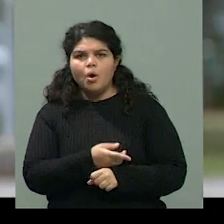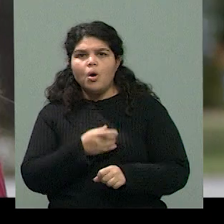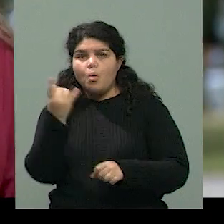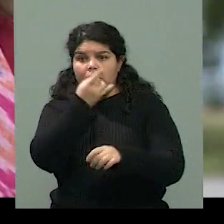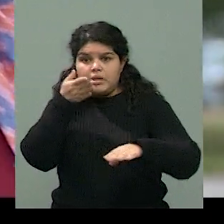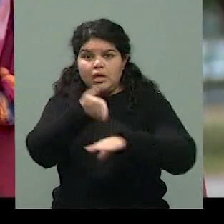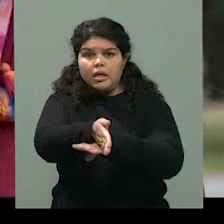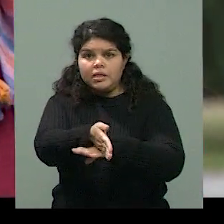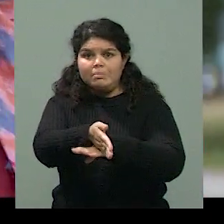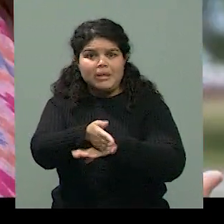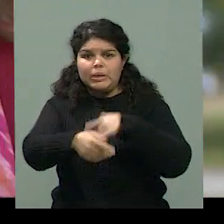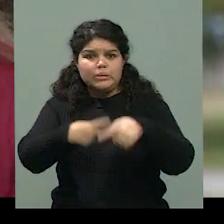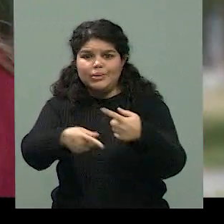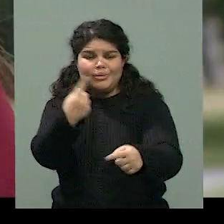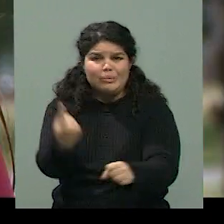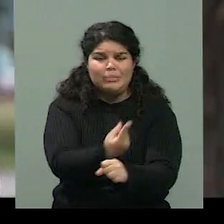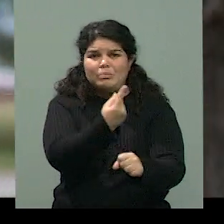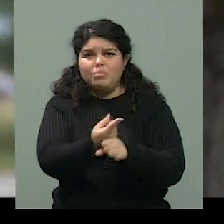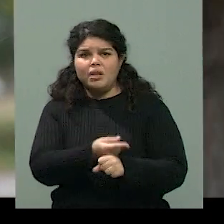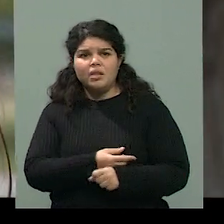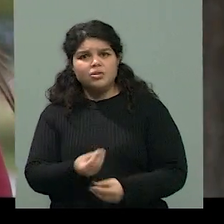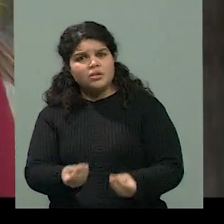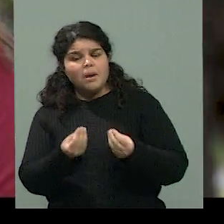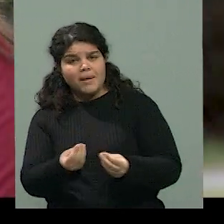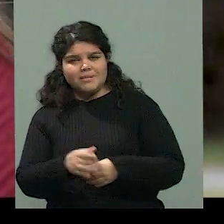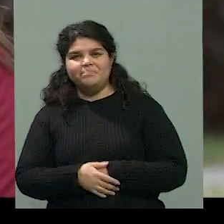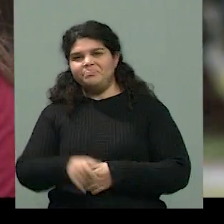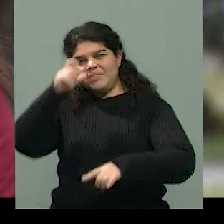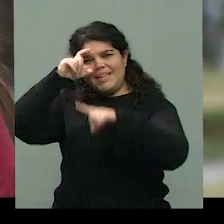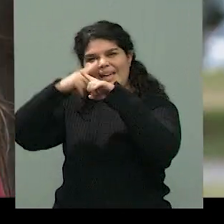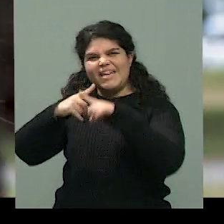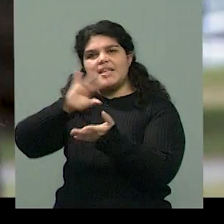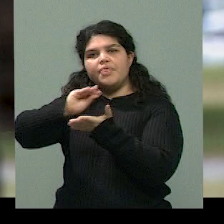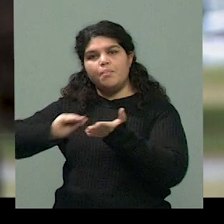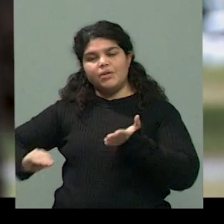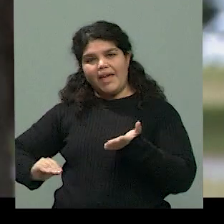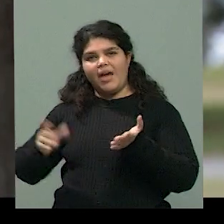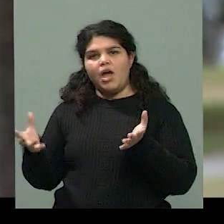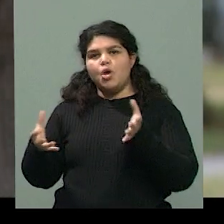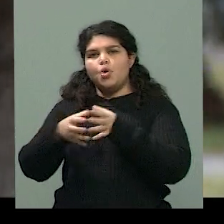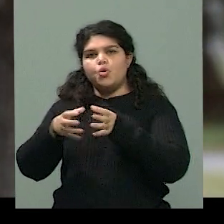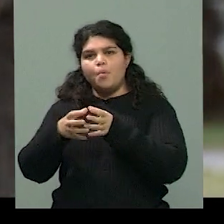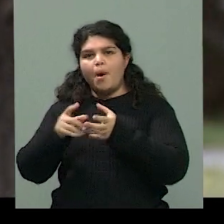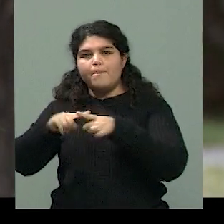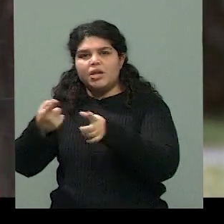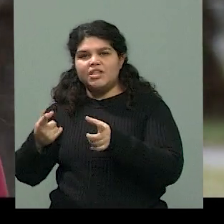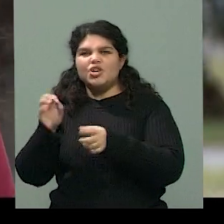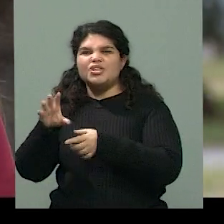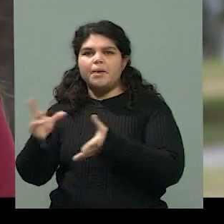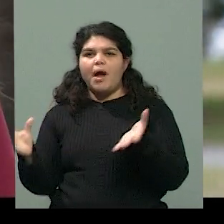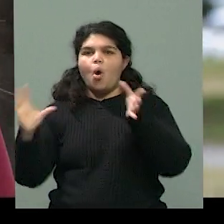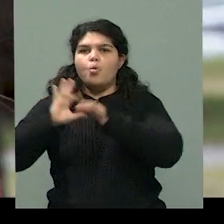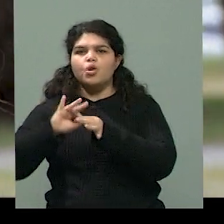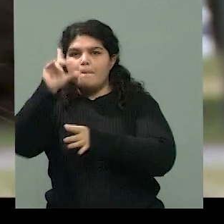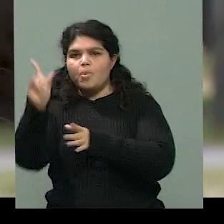Entonces, hay algo interesante que escuché de una ex diputada nacional de Unión por la Patria que me pareció muy, muy sincero